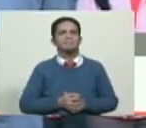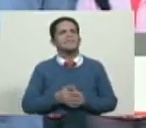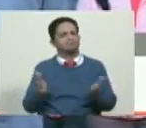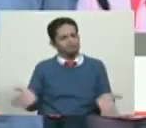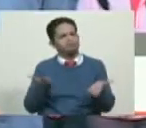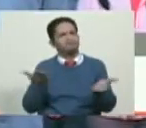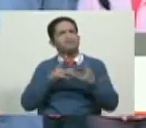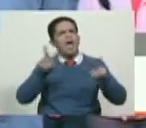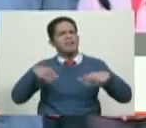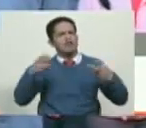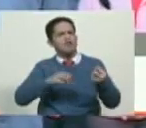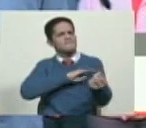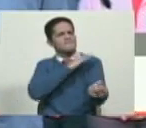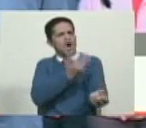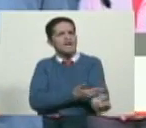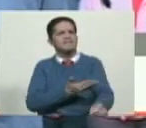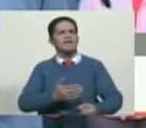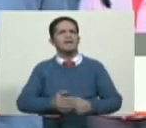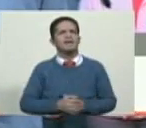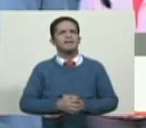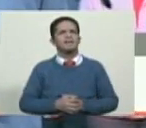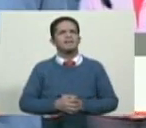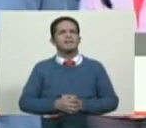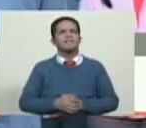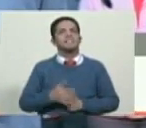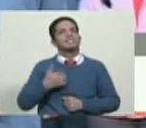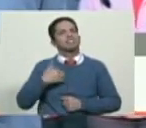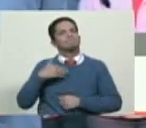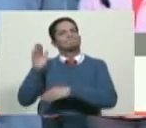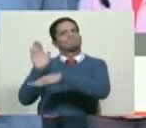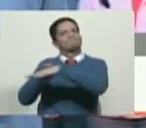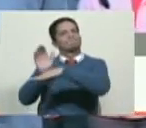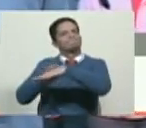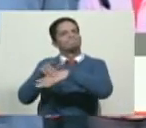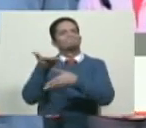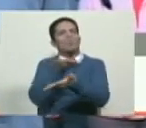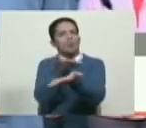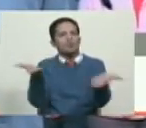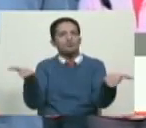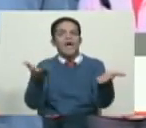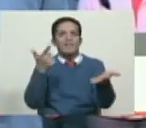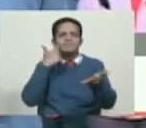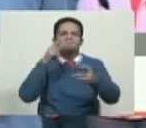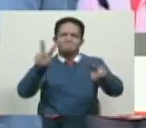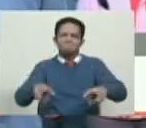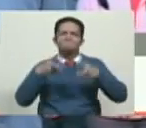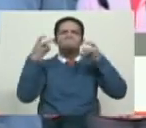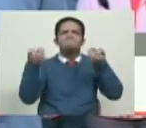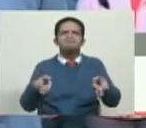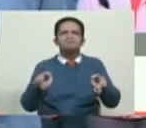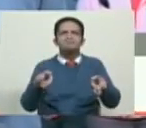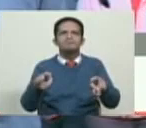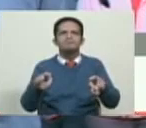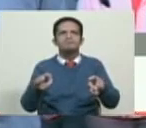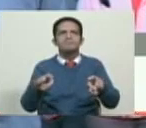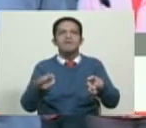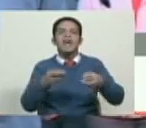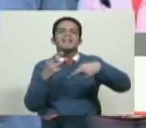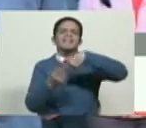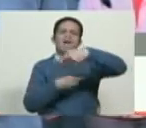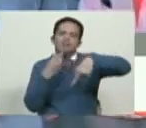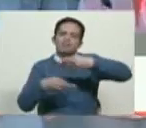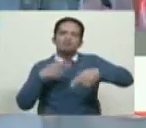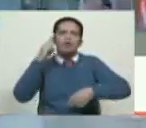renovarnos con mucha fuerza. Llamo a la Fuerza Armada Nacional Bolivariana a una gran renovación, a una gran revolución